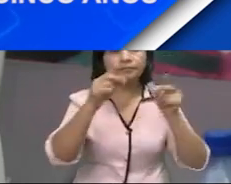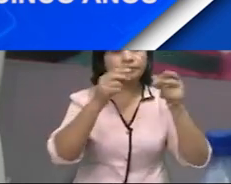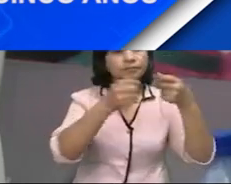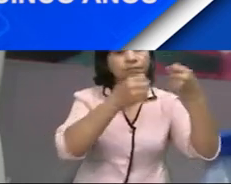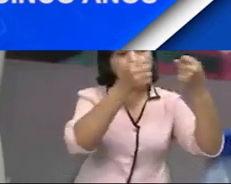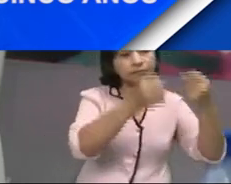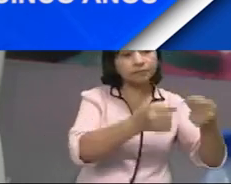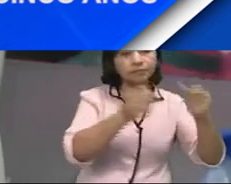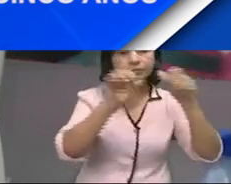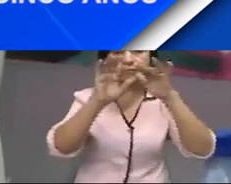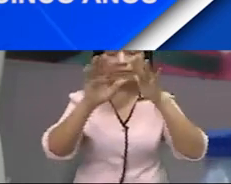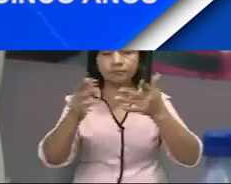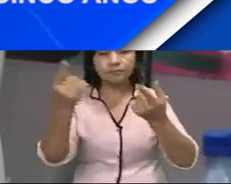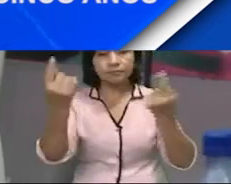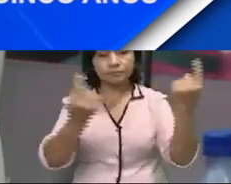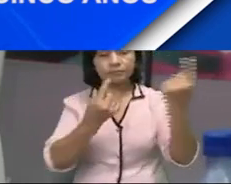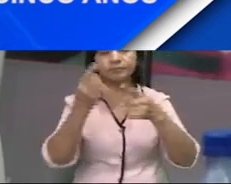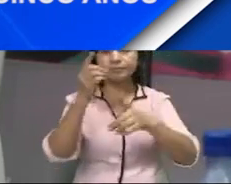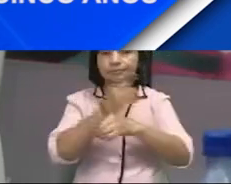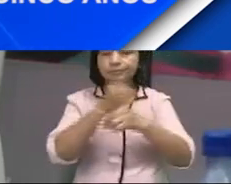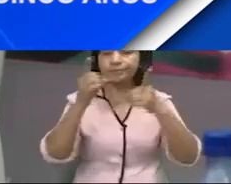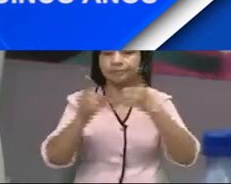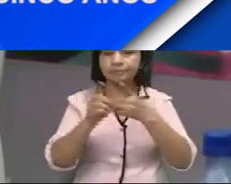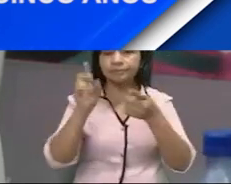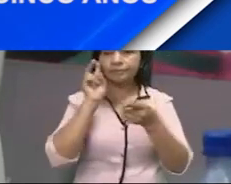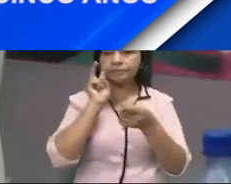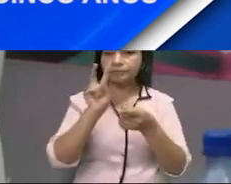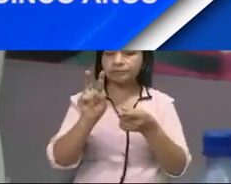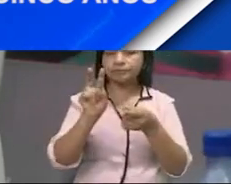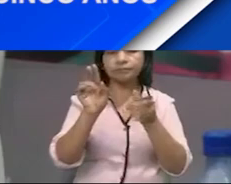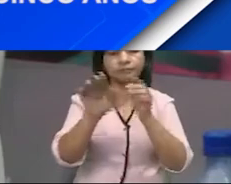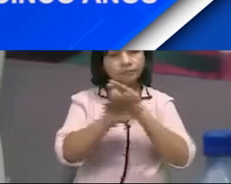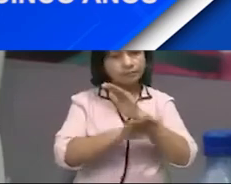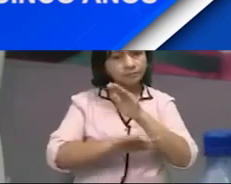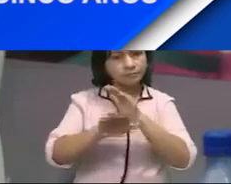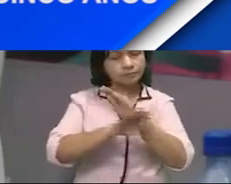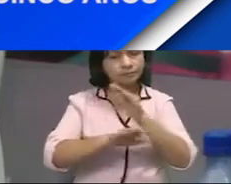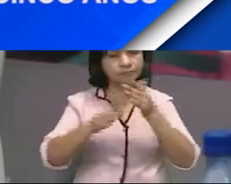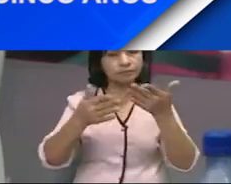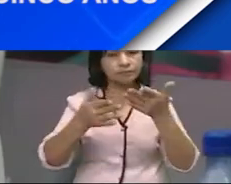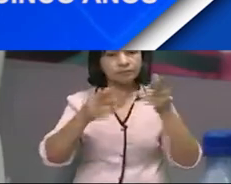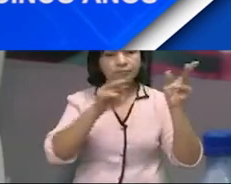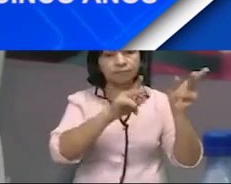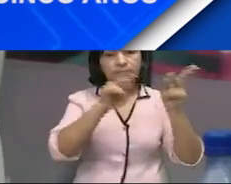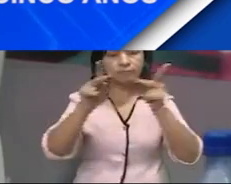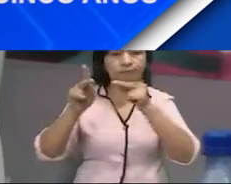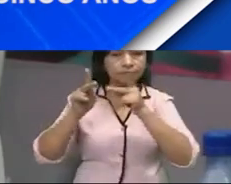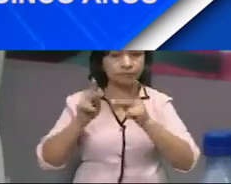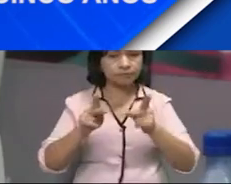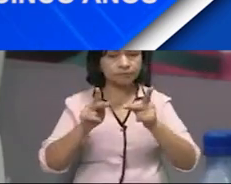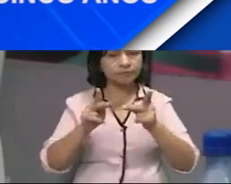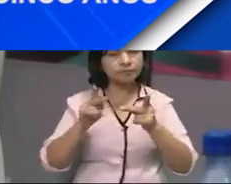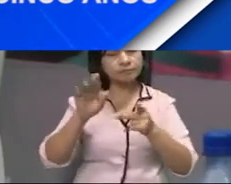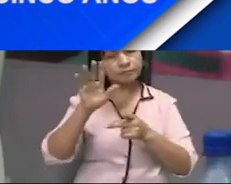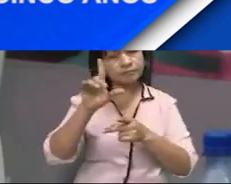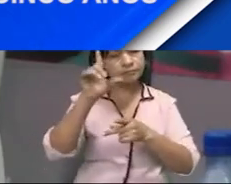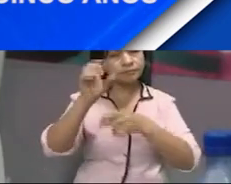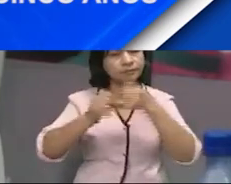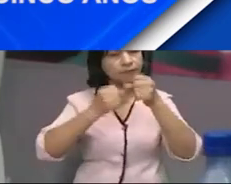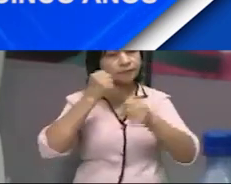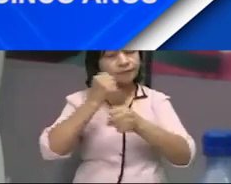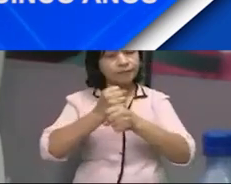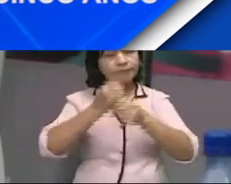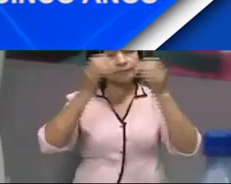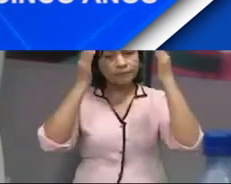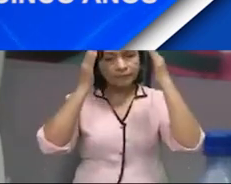candidatos propuestos deben de satisfacer el requisito básico de ser funcionario de por lo menos 10 años